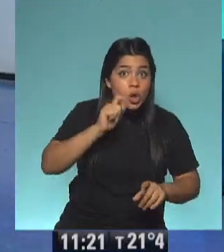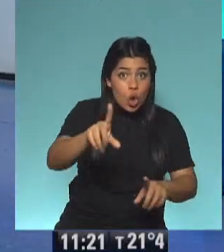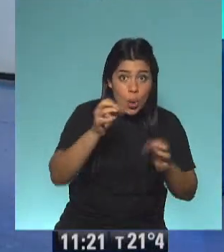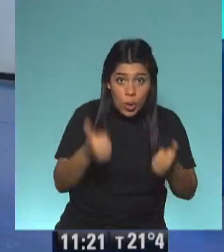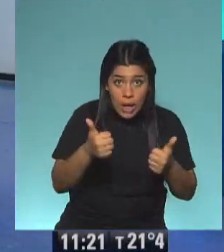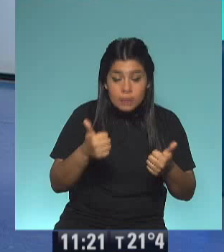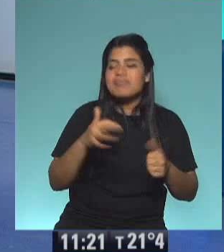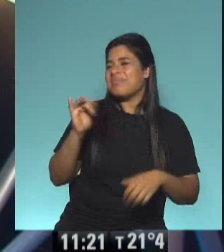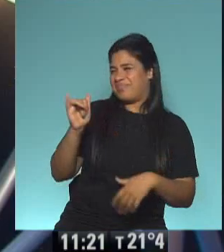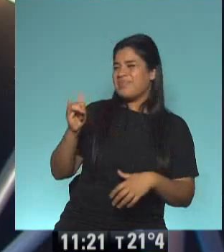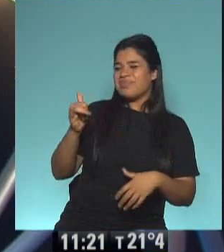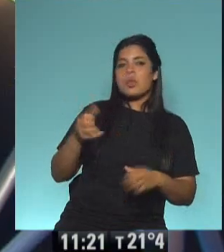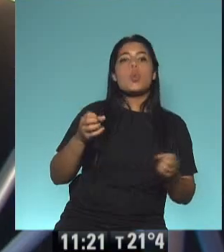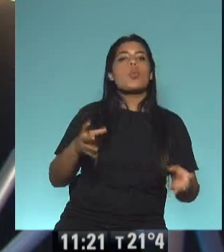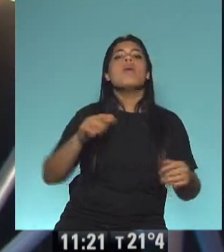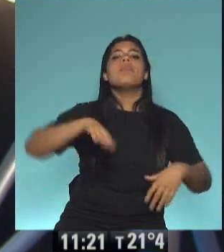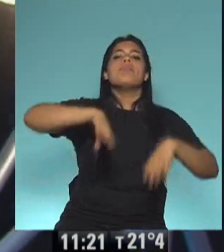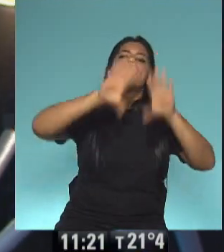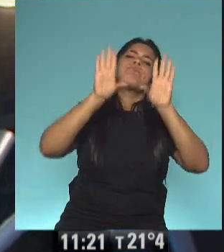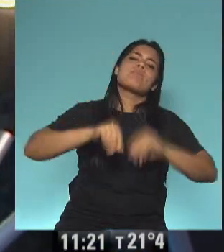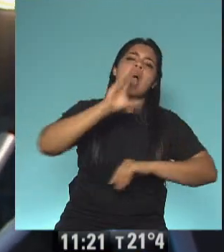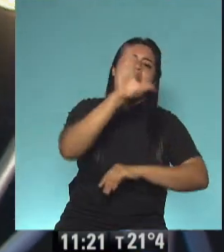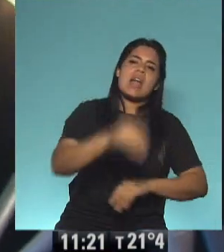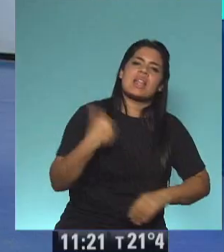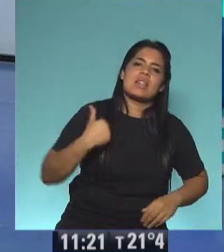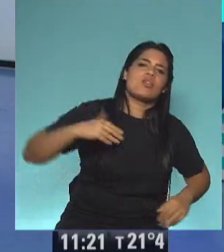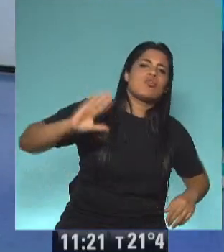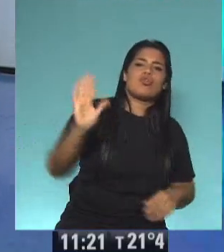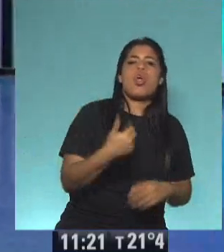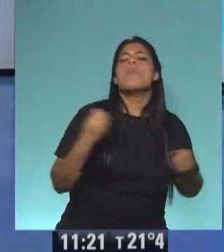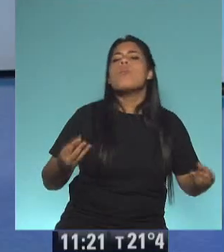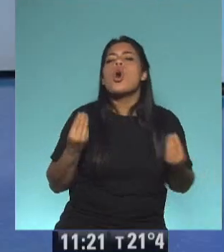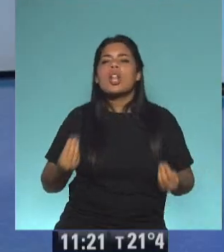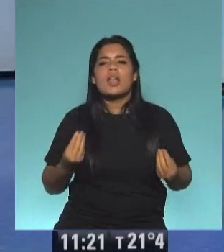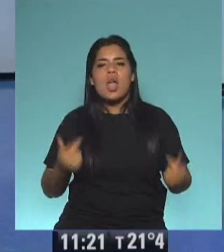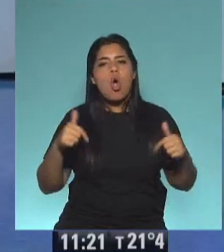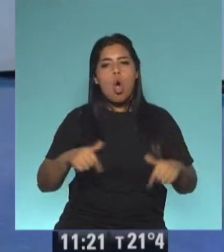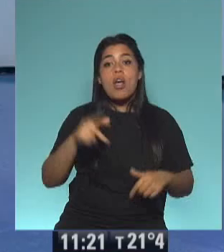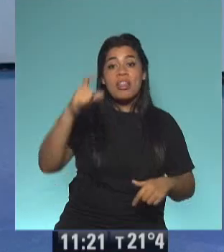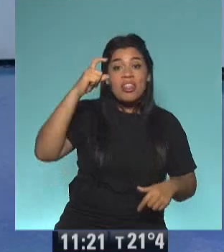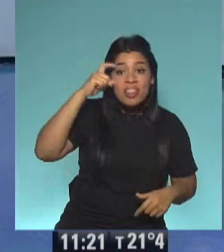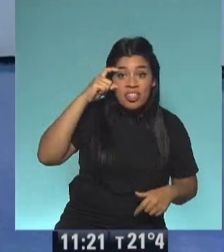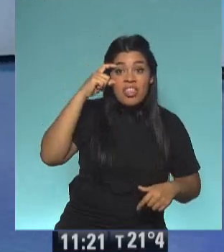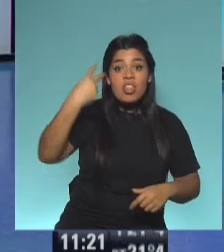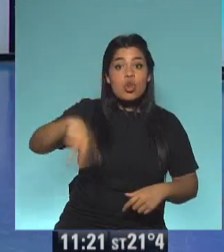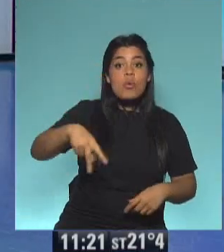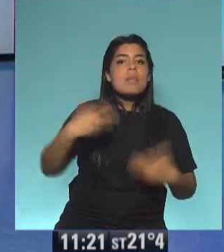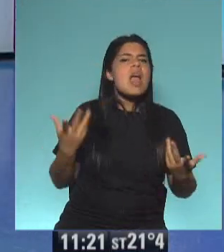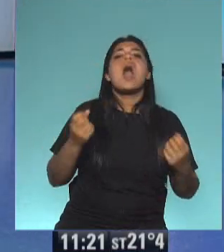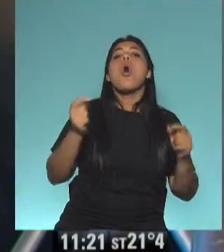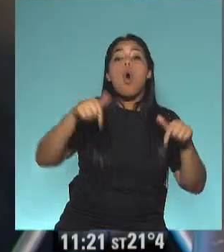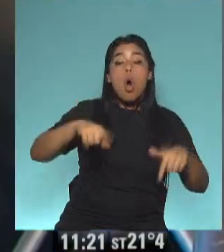Bueno, para que se despierte todo el país. ¿Listo? Porque hoy, señor, hoy no solo es 10 de noviembre, sino que hoy es el Día de la